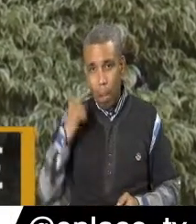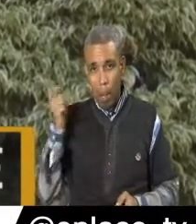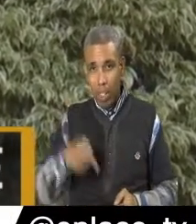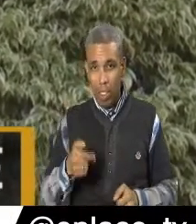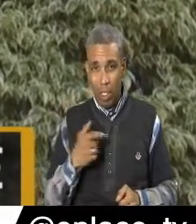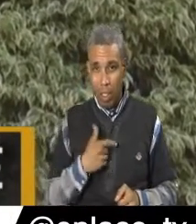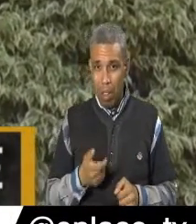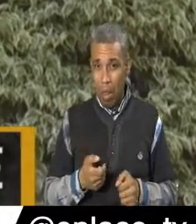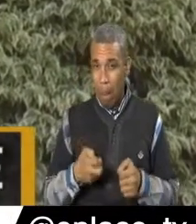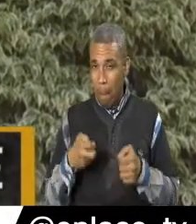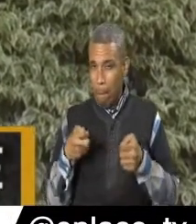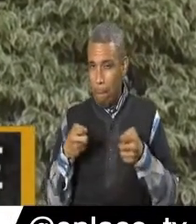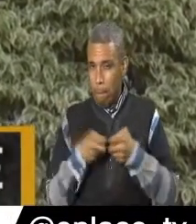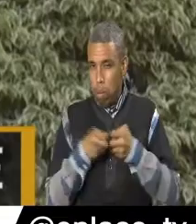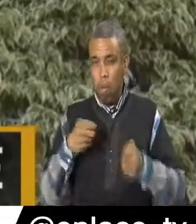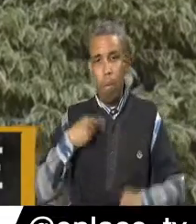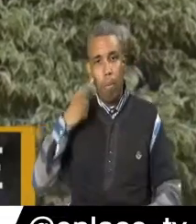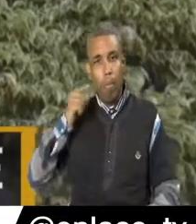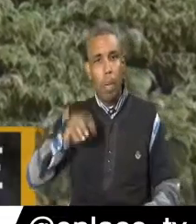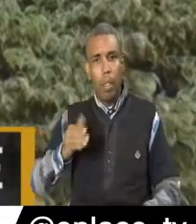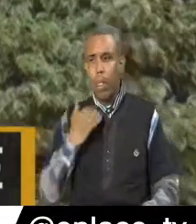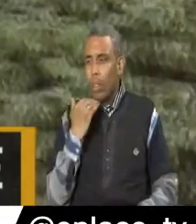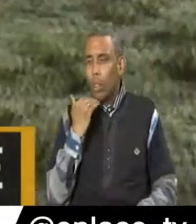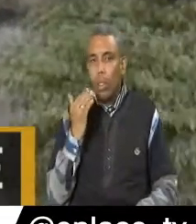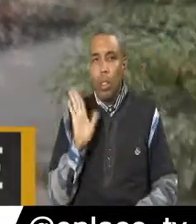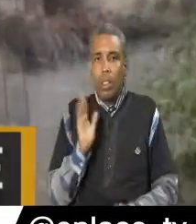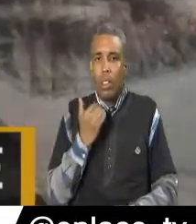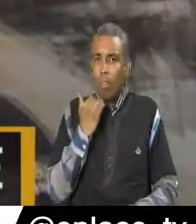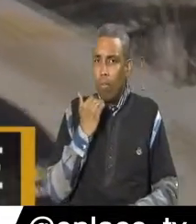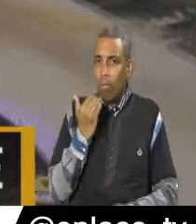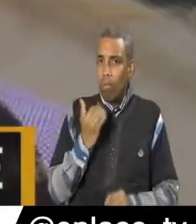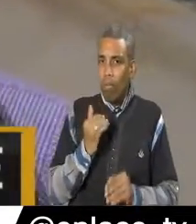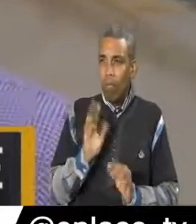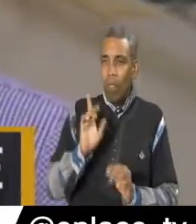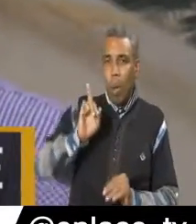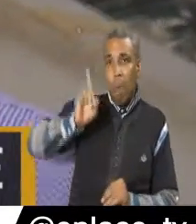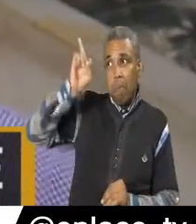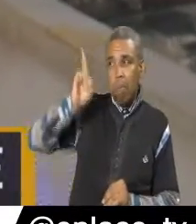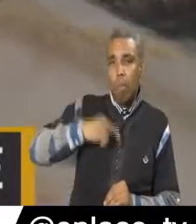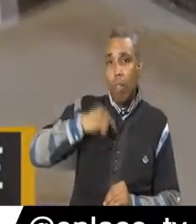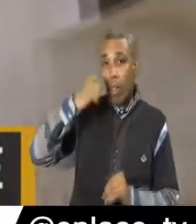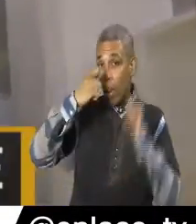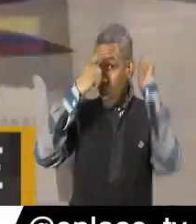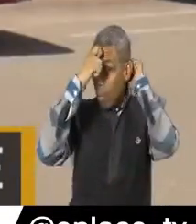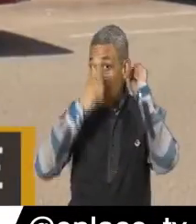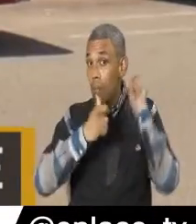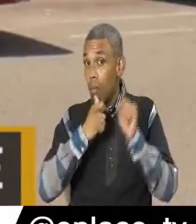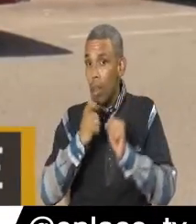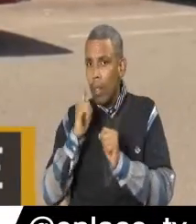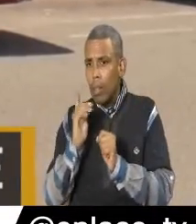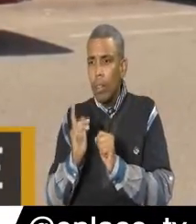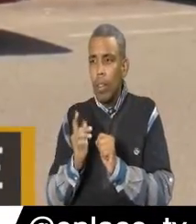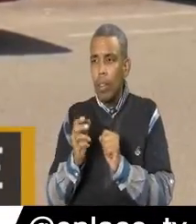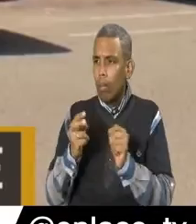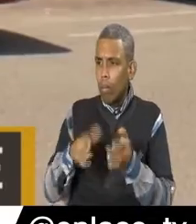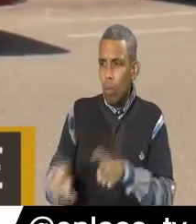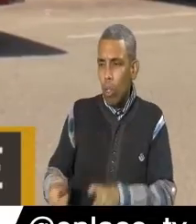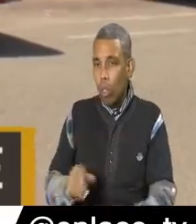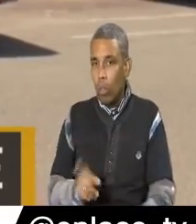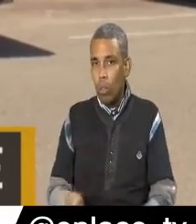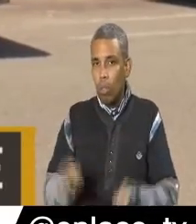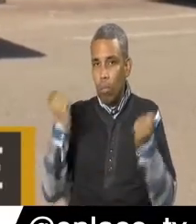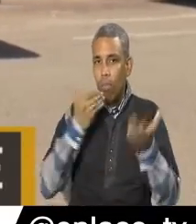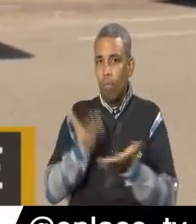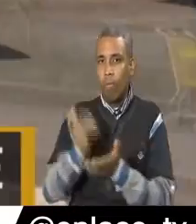fue... ¿Qué daño ha habido? No sabemos nada porque allá están los bomberos arriba. No dejan subir. No, gracias a Dios. En el hecho no hubo heridos, pero sí alarma